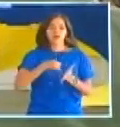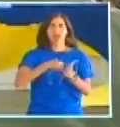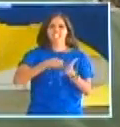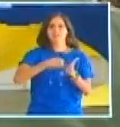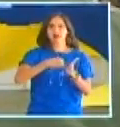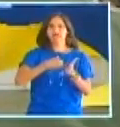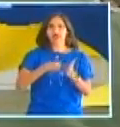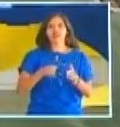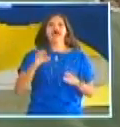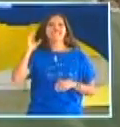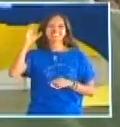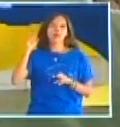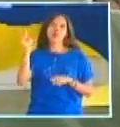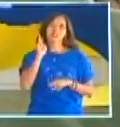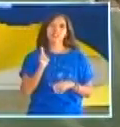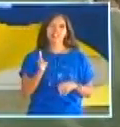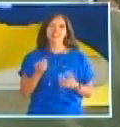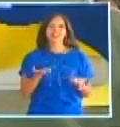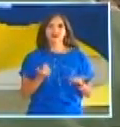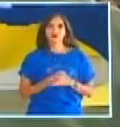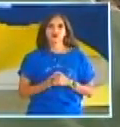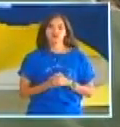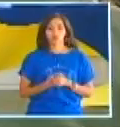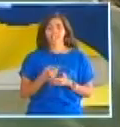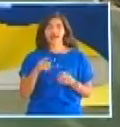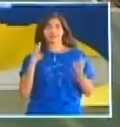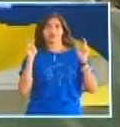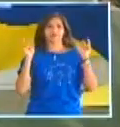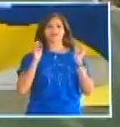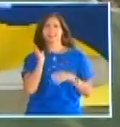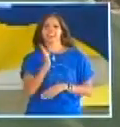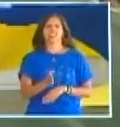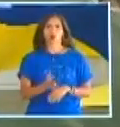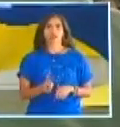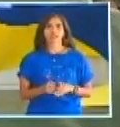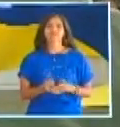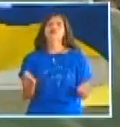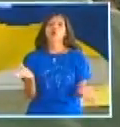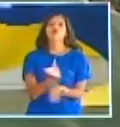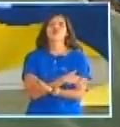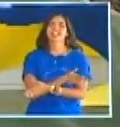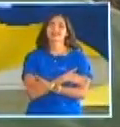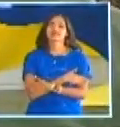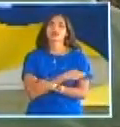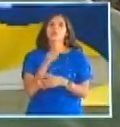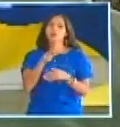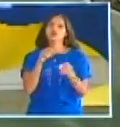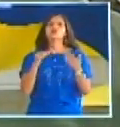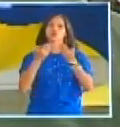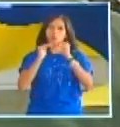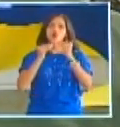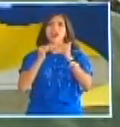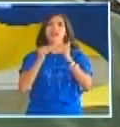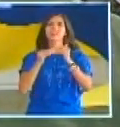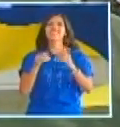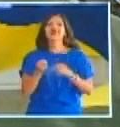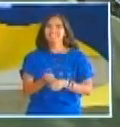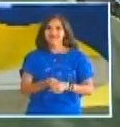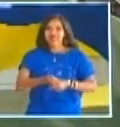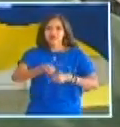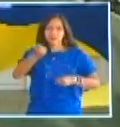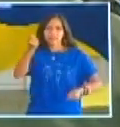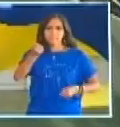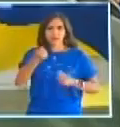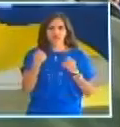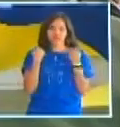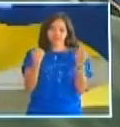el Estado venezolano, son las pretendidas sanciones. Los felicito por su moral. Y esta espada se la entrego a